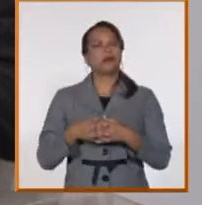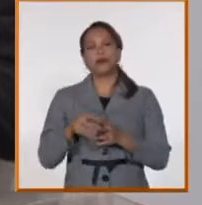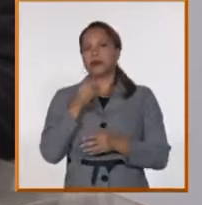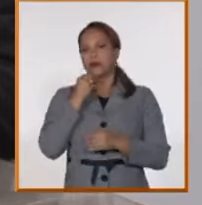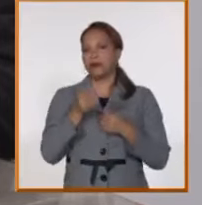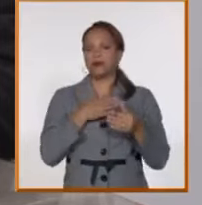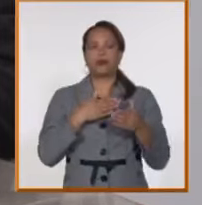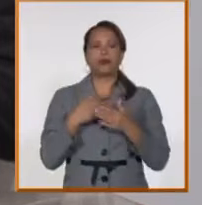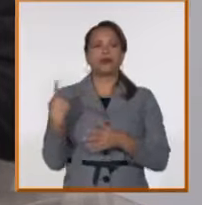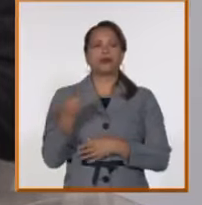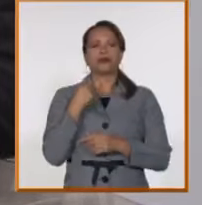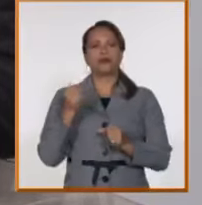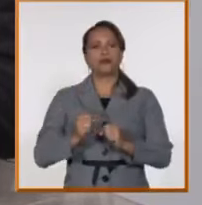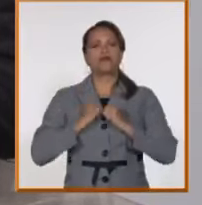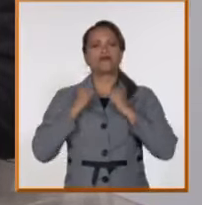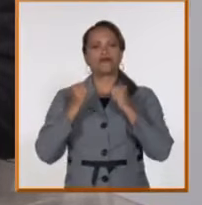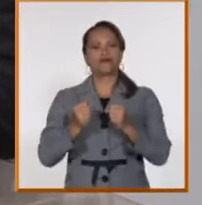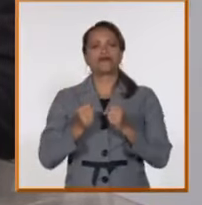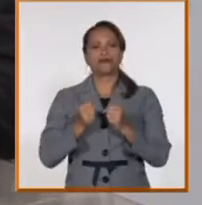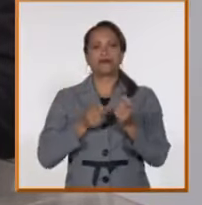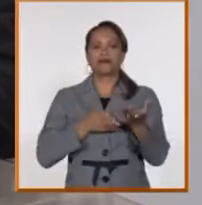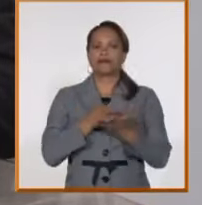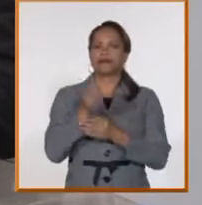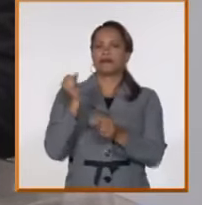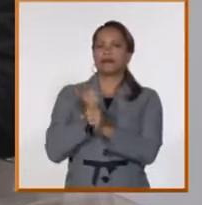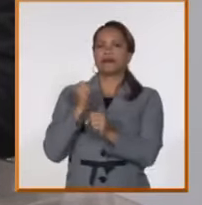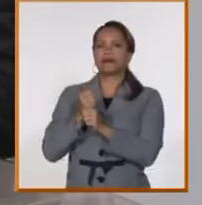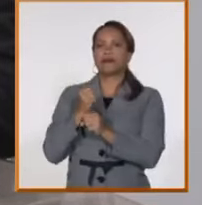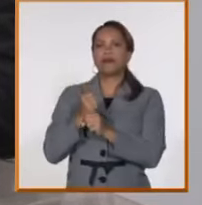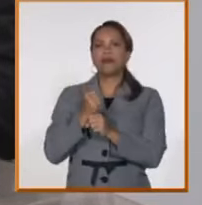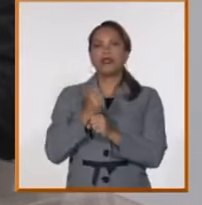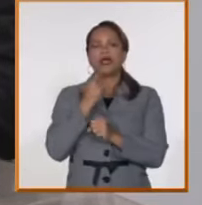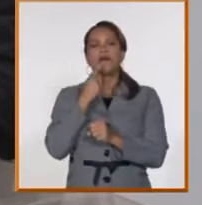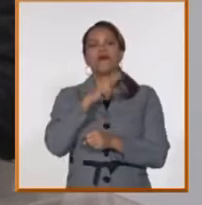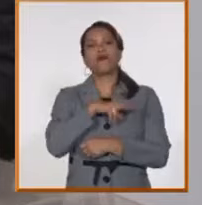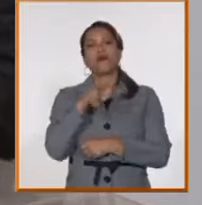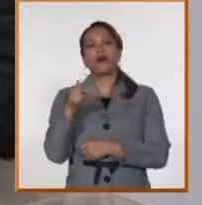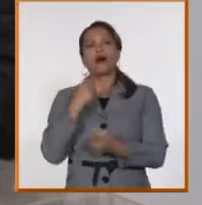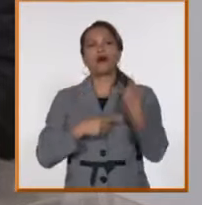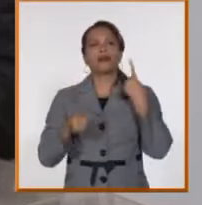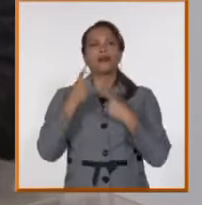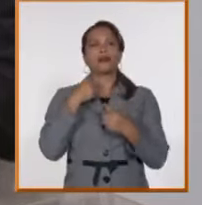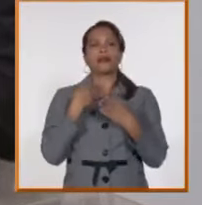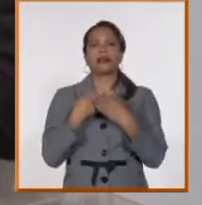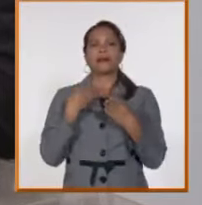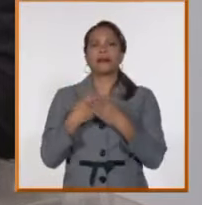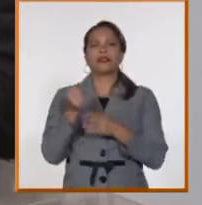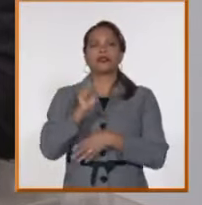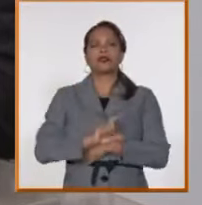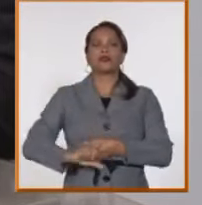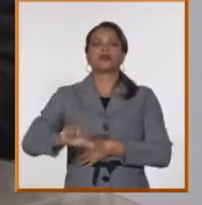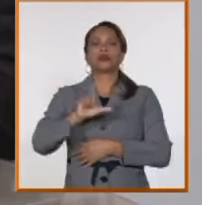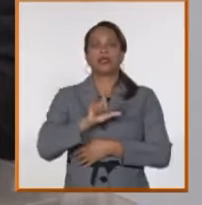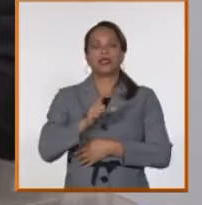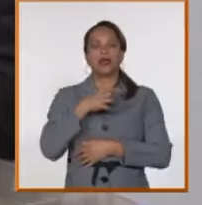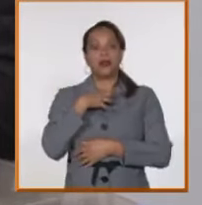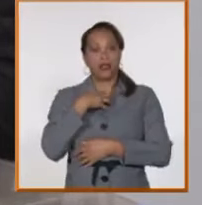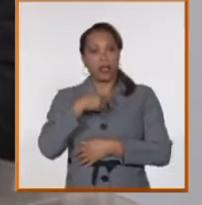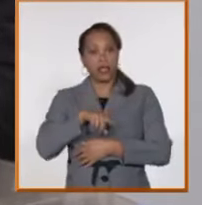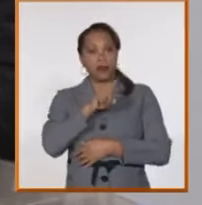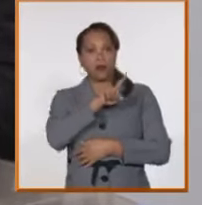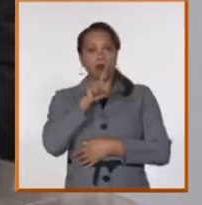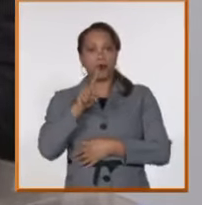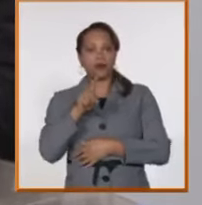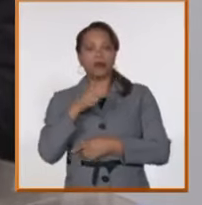crecido nos hemos fortalecido hemos apelado a todas las alternativas que tenemos como empresa Estatal socialista Y tenemos 11 productos